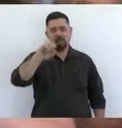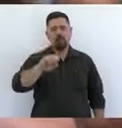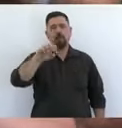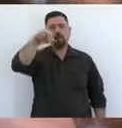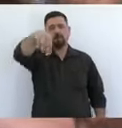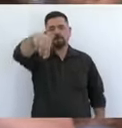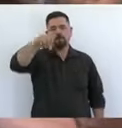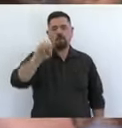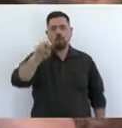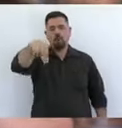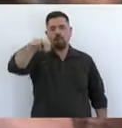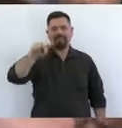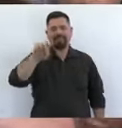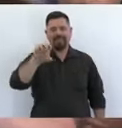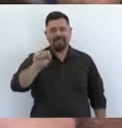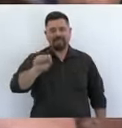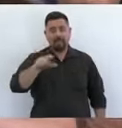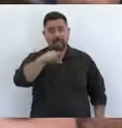Pueblos Indígenas,